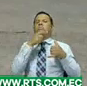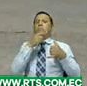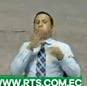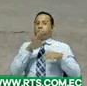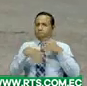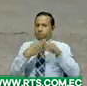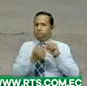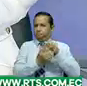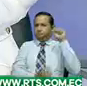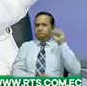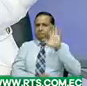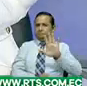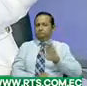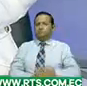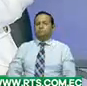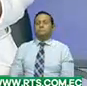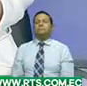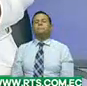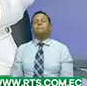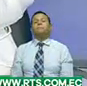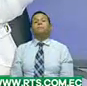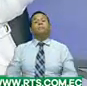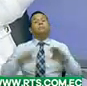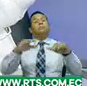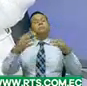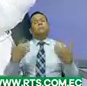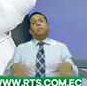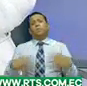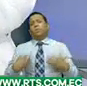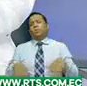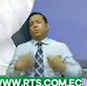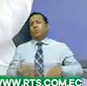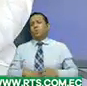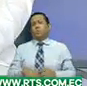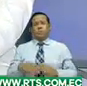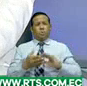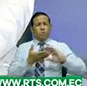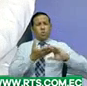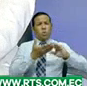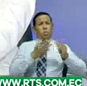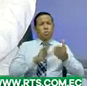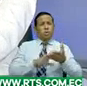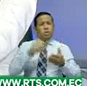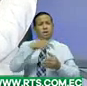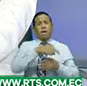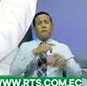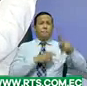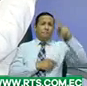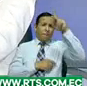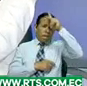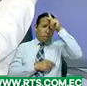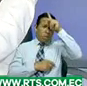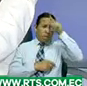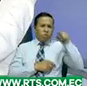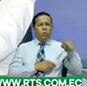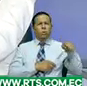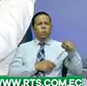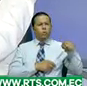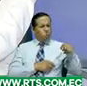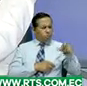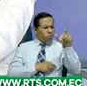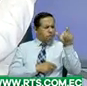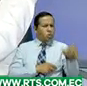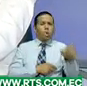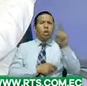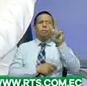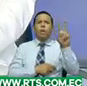Gurumendi. Existe conmoción entre la comunidad inmigrante en Perú tras el asesinato de un comerciante